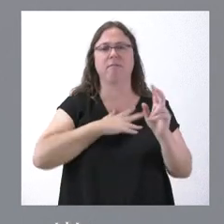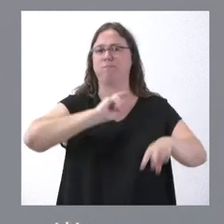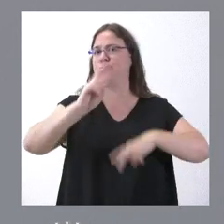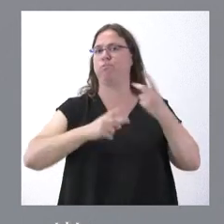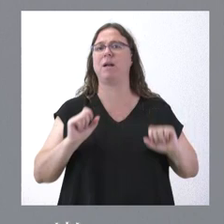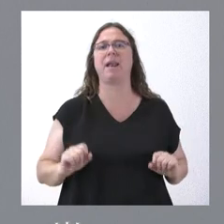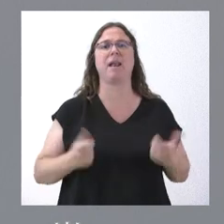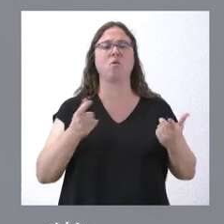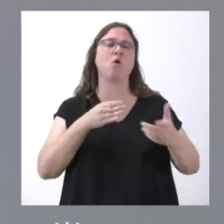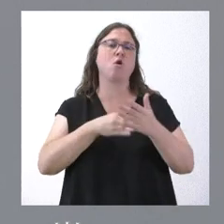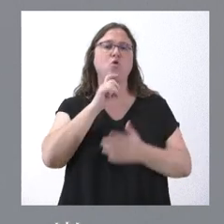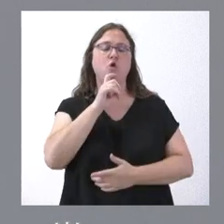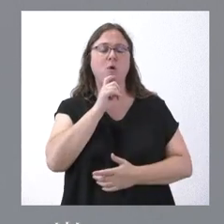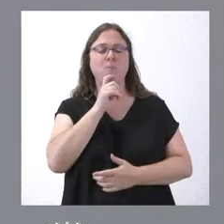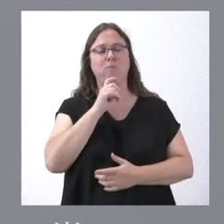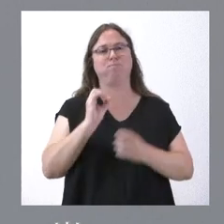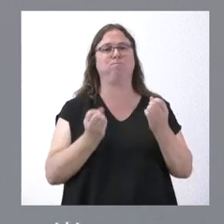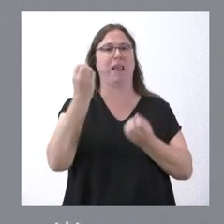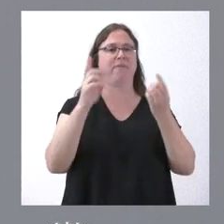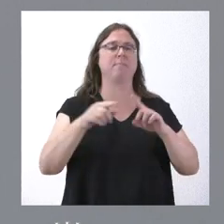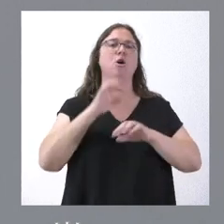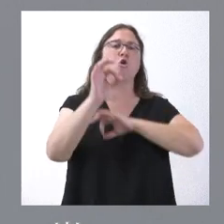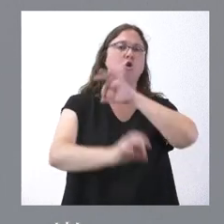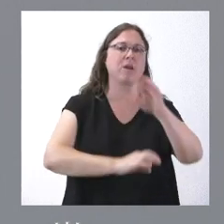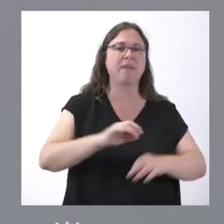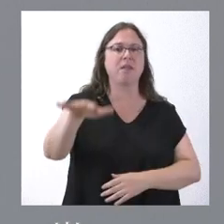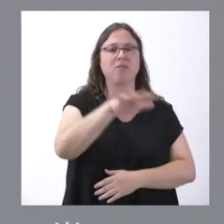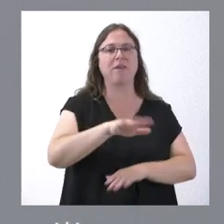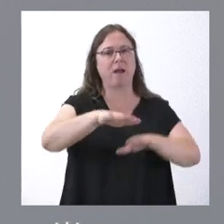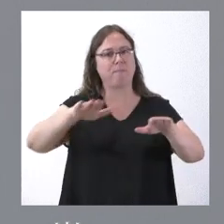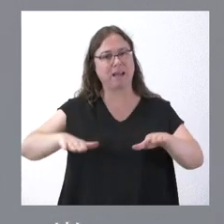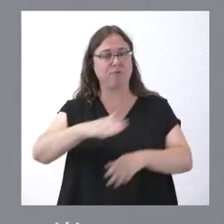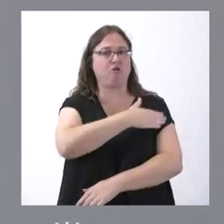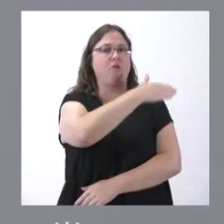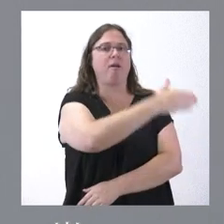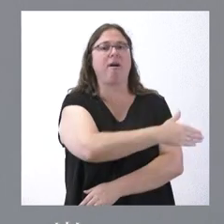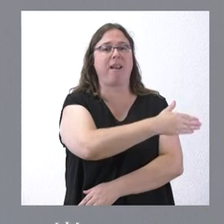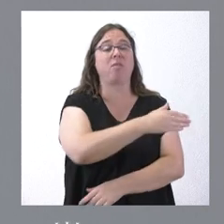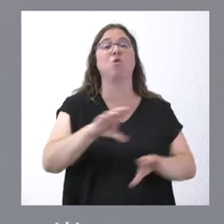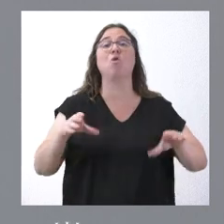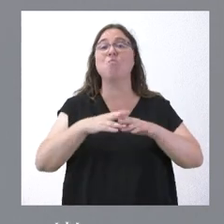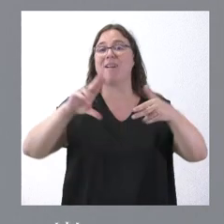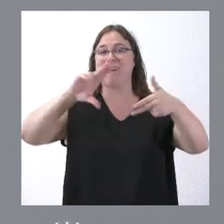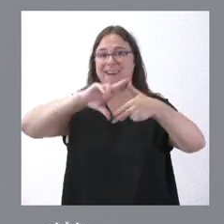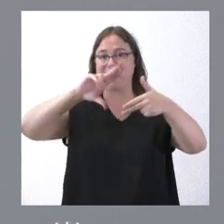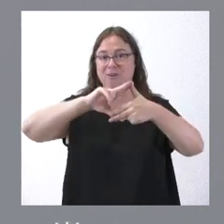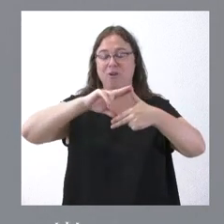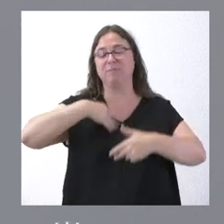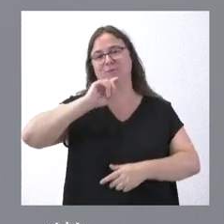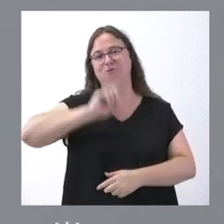mediante plantación y se va a acometer la ordenación y organización de zonas de aparcamiento anexas a las instalaciones del Grupo Renault Fundación